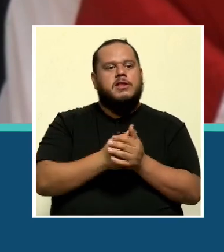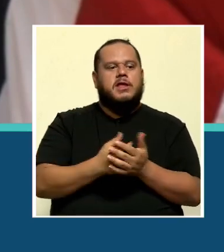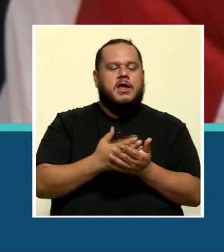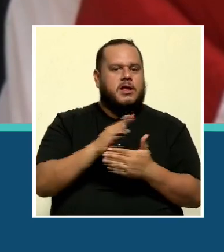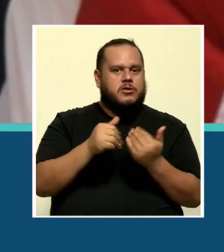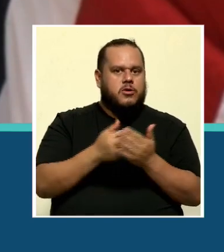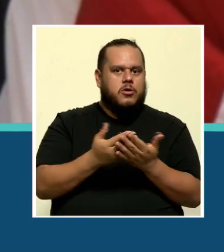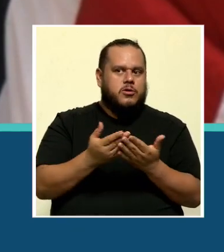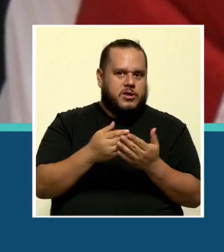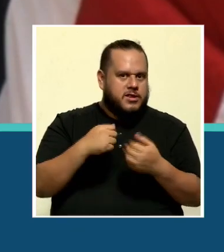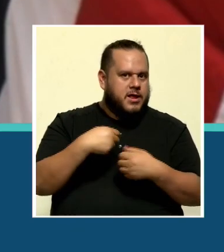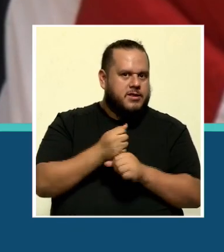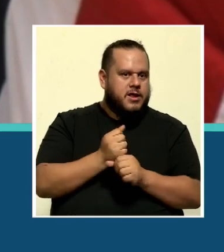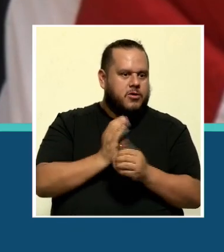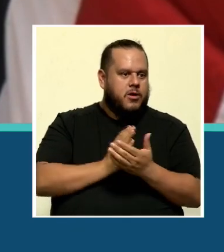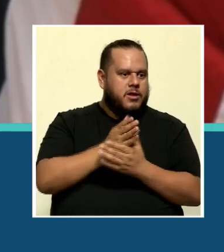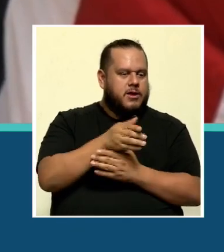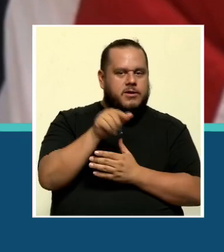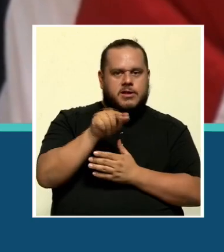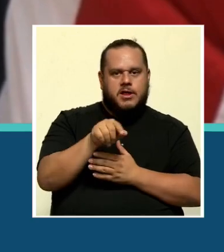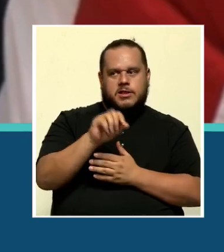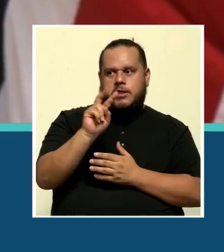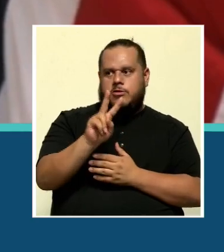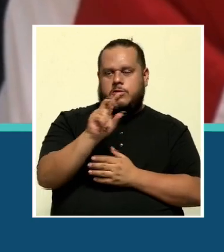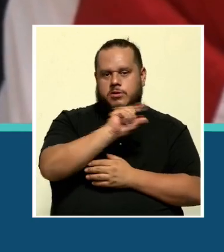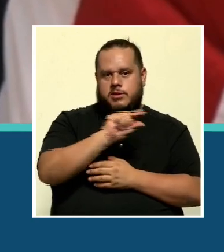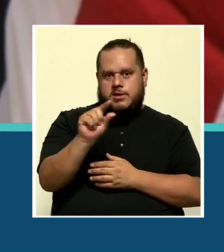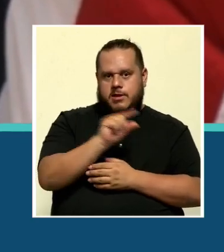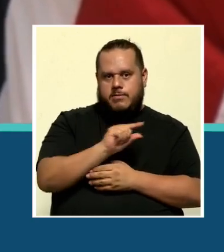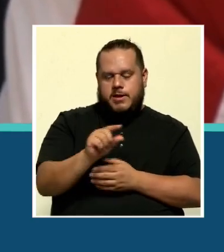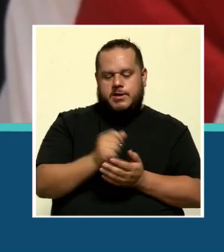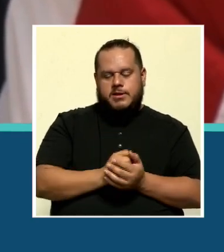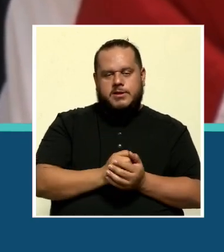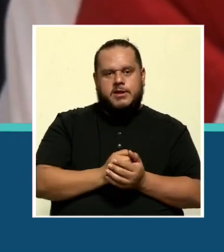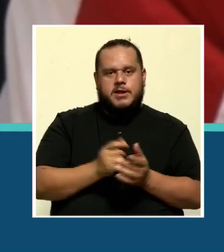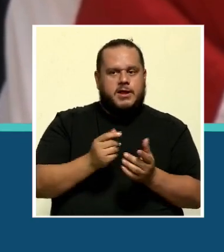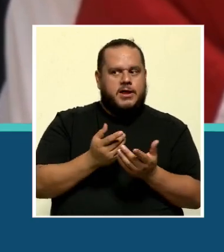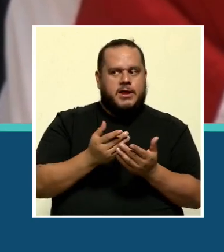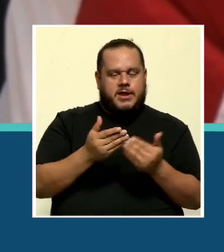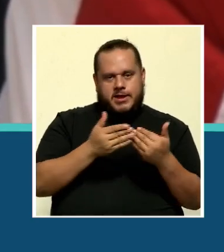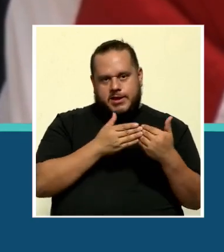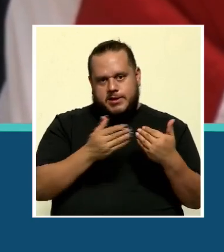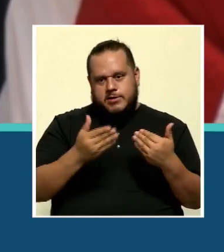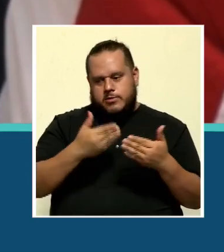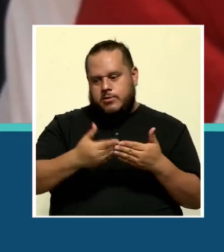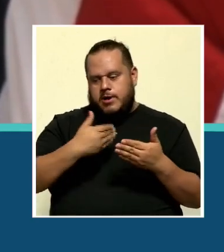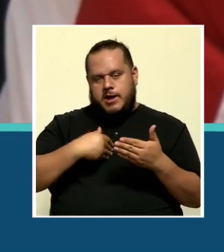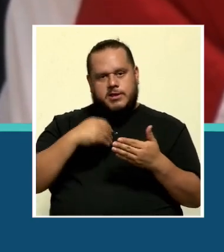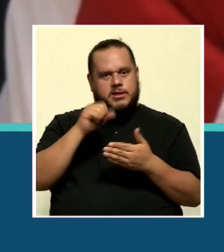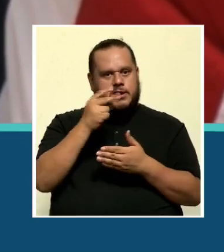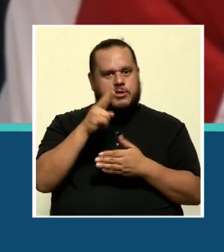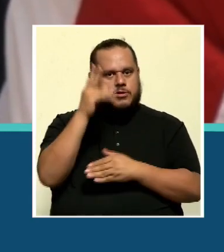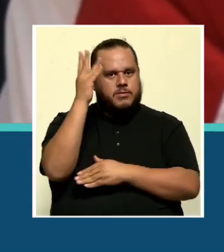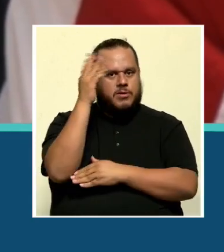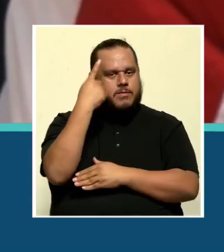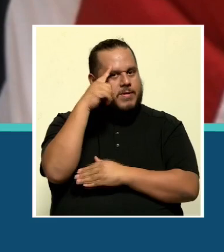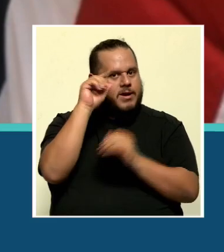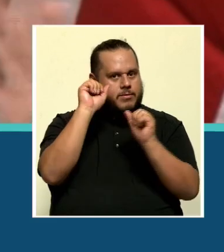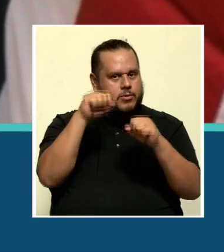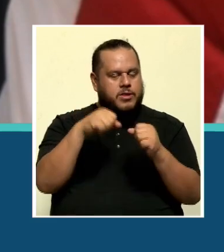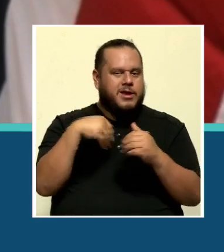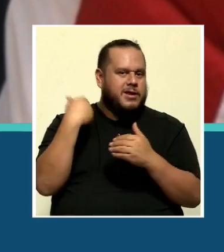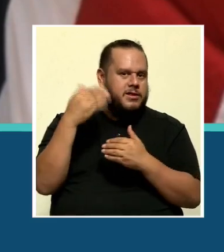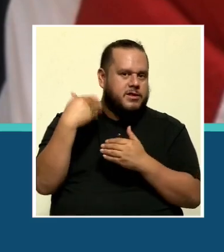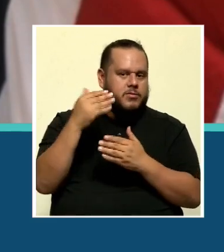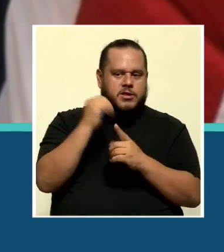parlamentarias se están realizando durante estas 2 semanas, pues en el transcurso antes del mediodía para poder